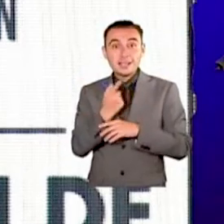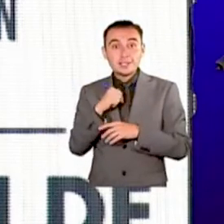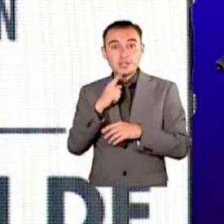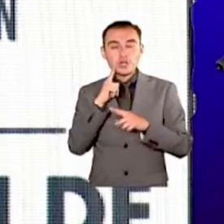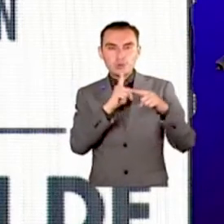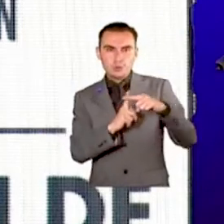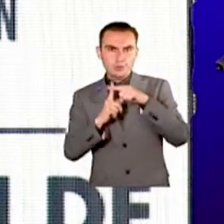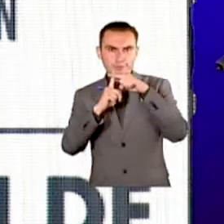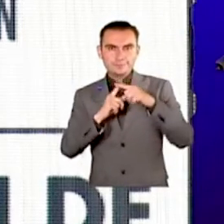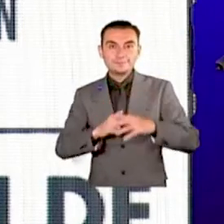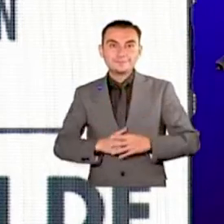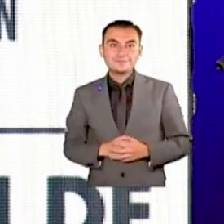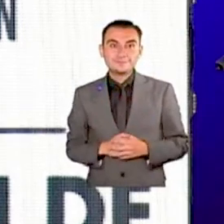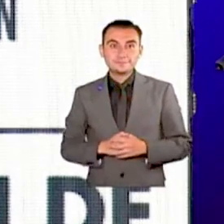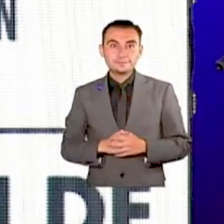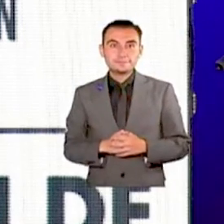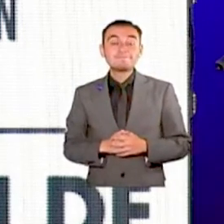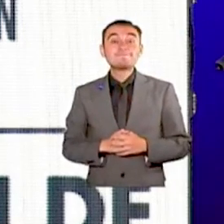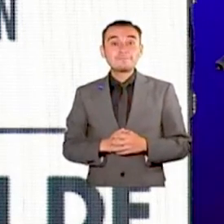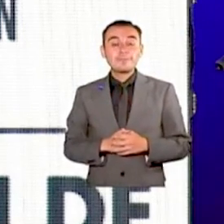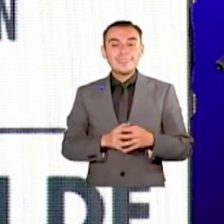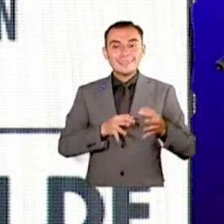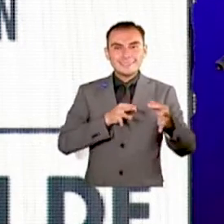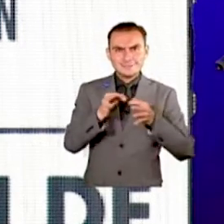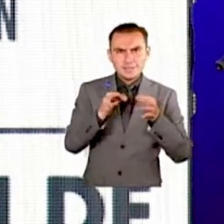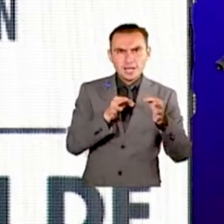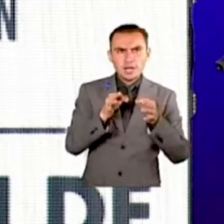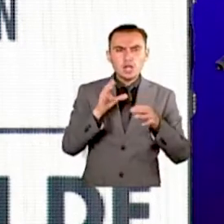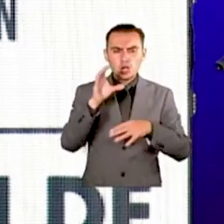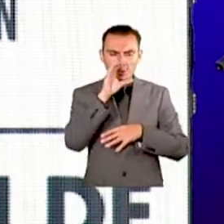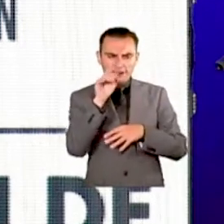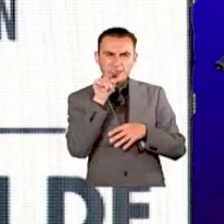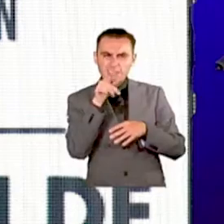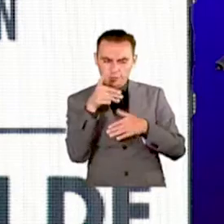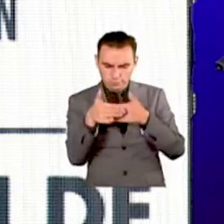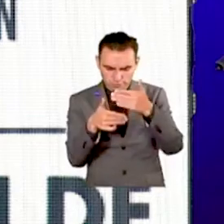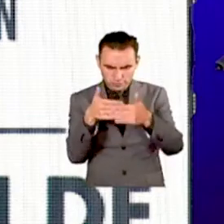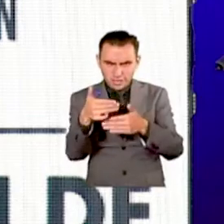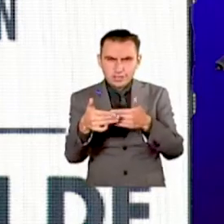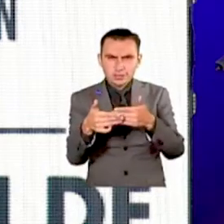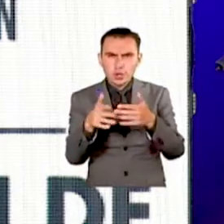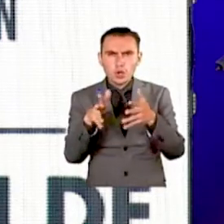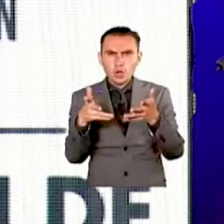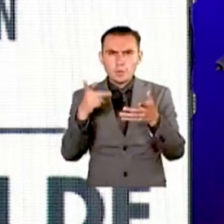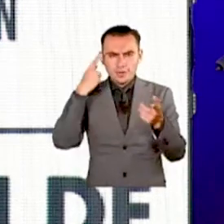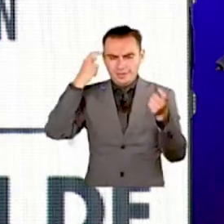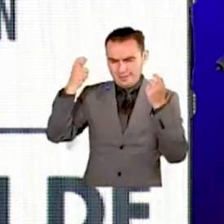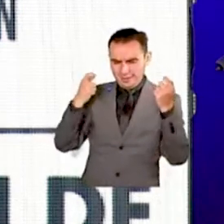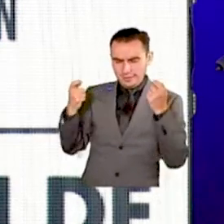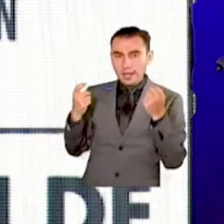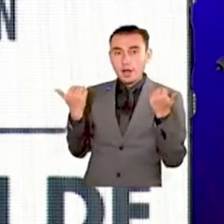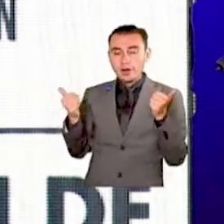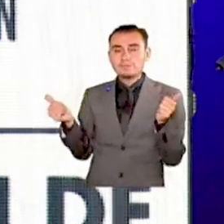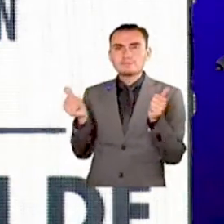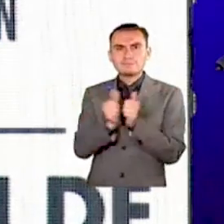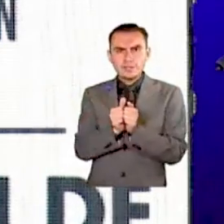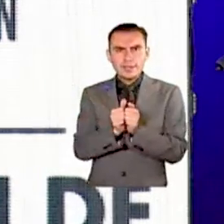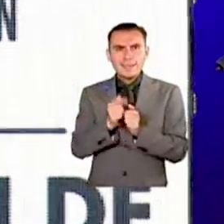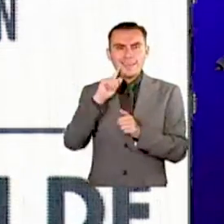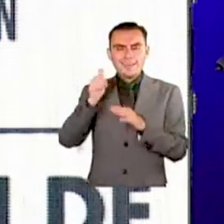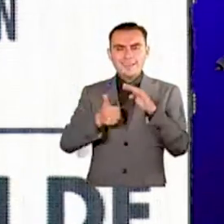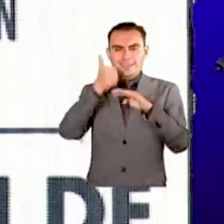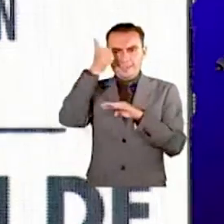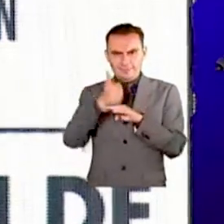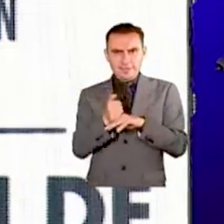la Procuraduría. Para explicar en detalle a los colombianos este proceso de planeación estratégica, nos acompañan la jefe